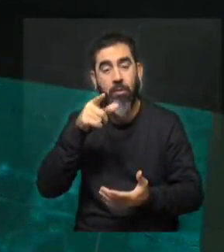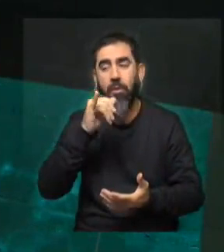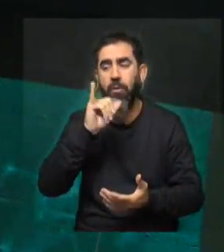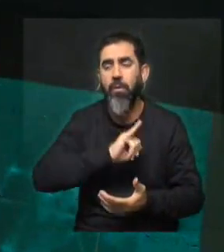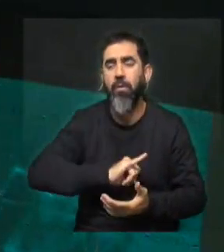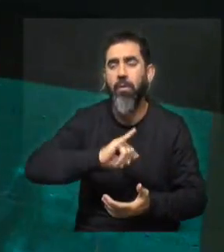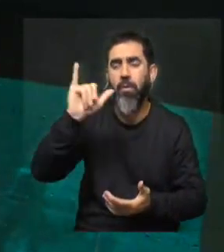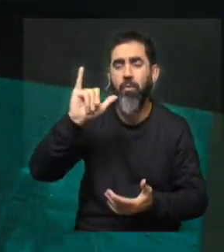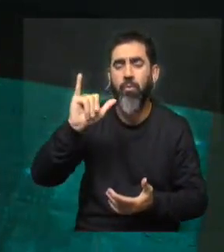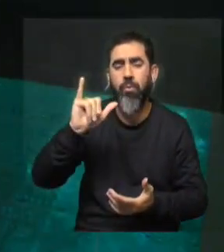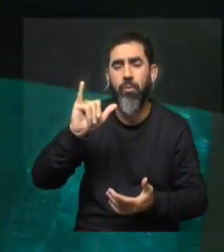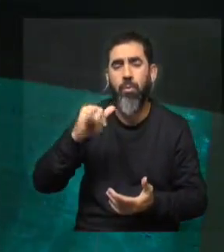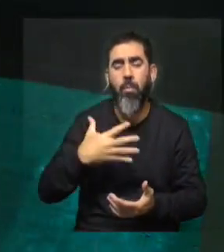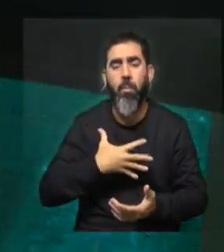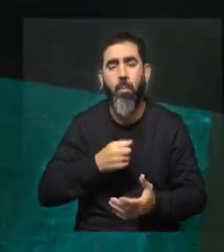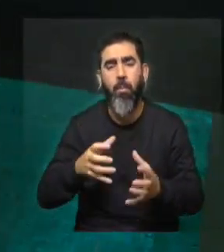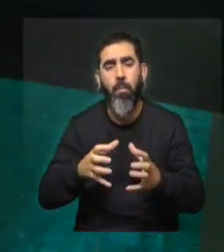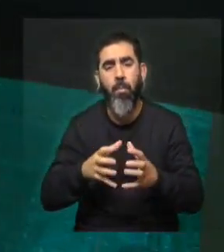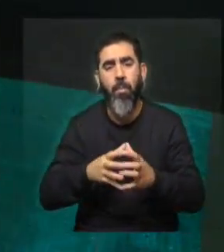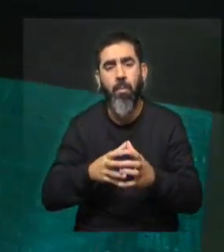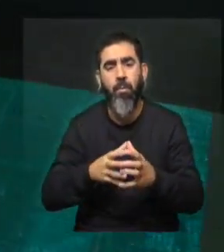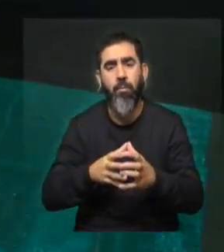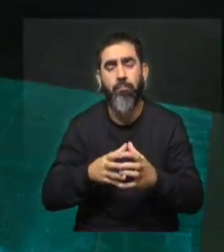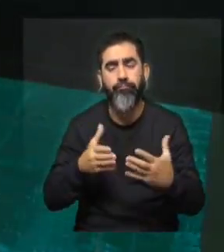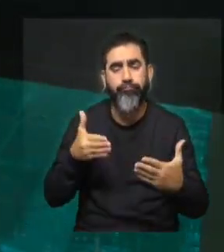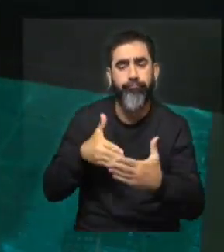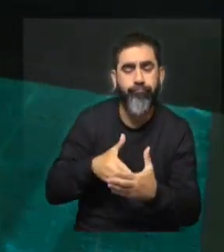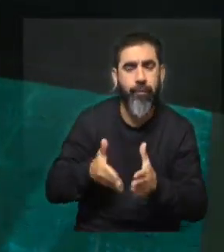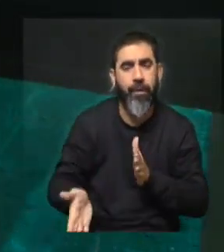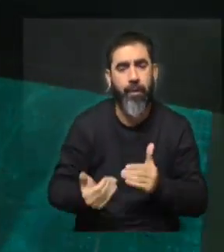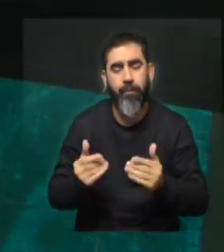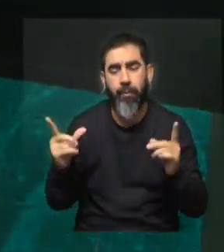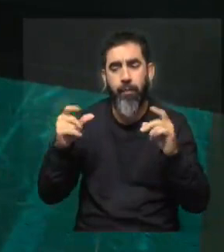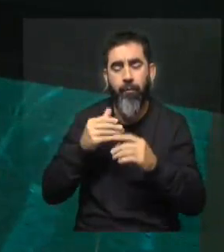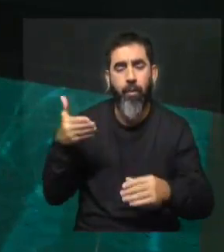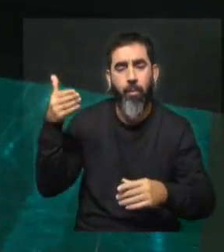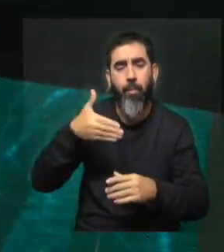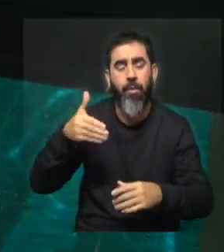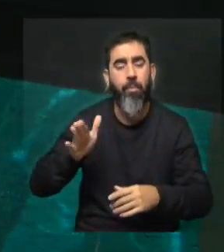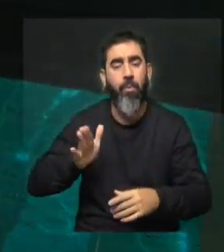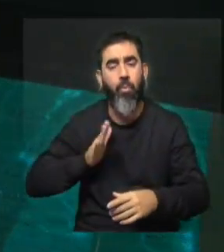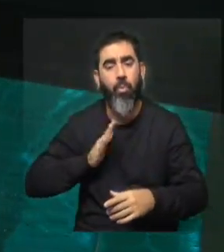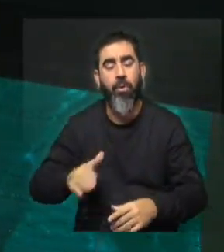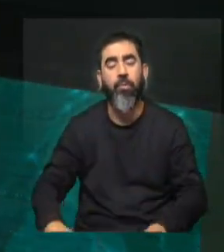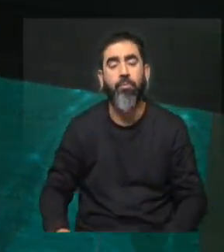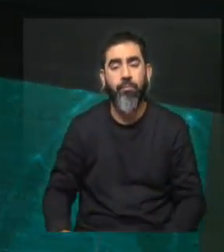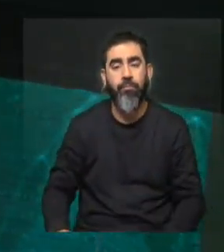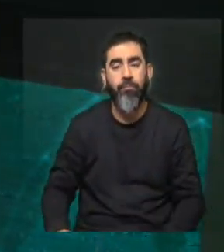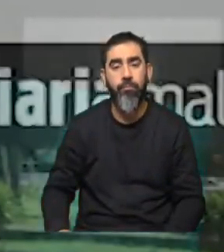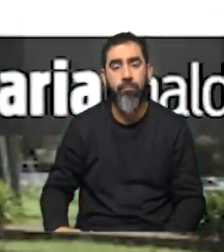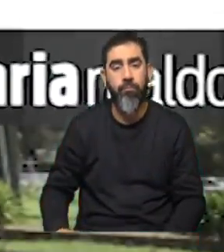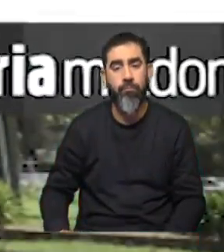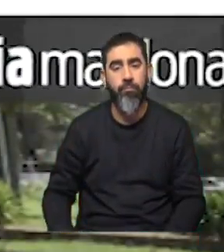denunciado en algunos sectores del partido Nacional que existía una barrera de género que dificulta la participación de mujeres en la actividad pública